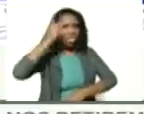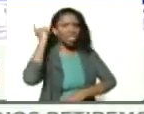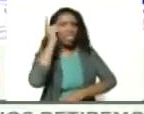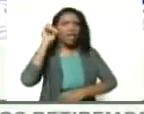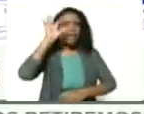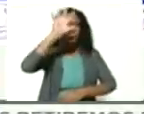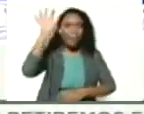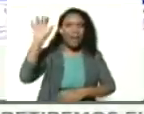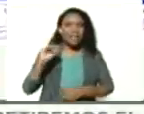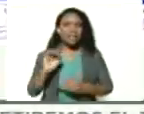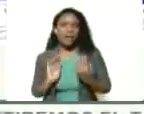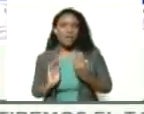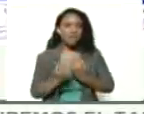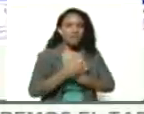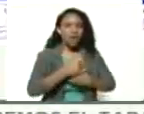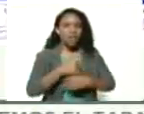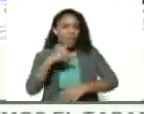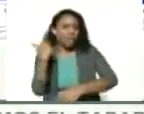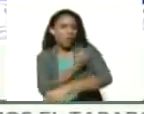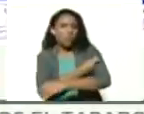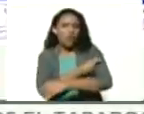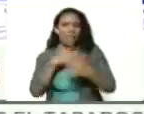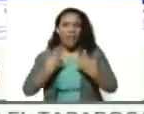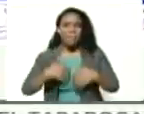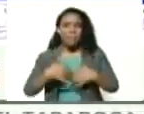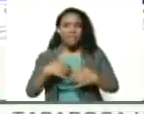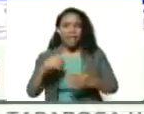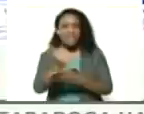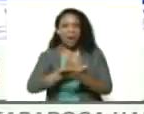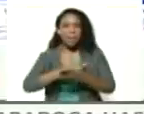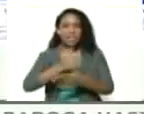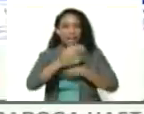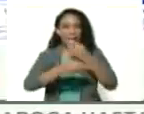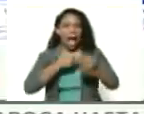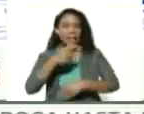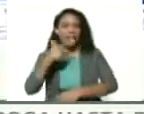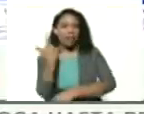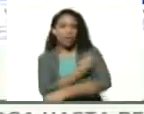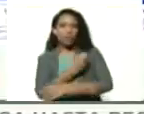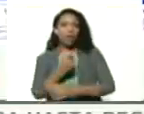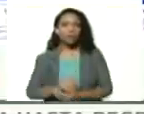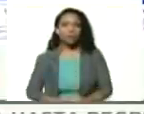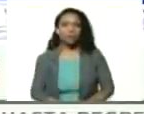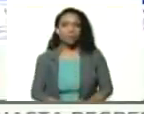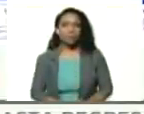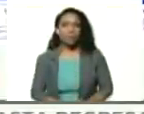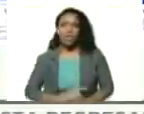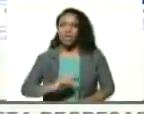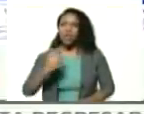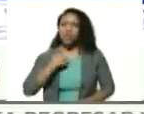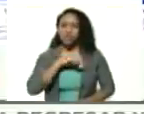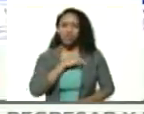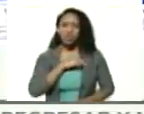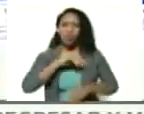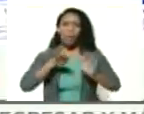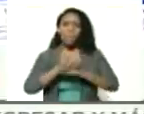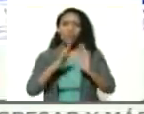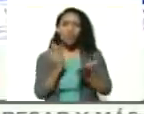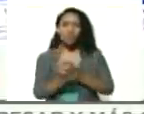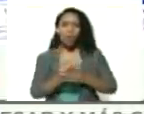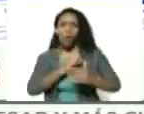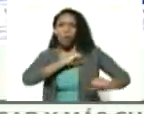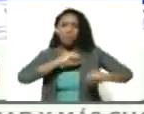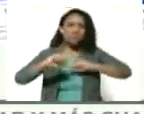que monopolizan las vacunas y de las empresas farmacológicas que hacen las vacunas. Nosotros estamos en el mundo